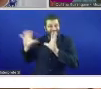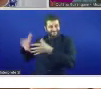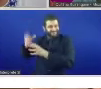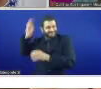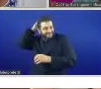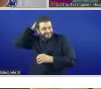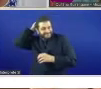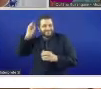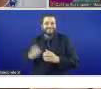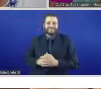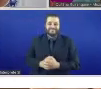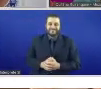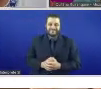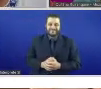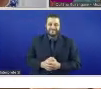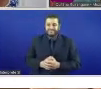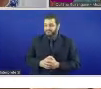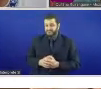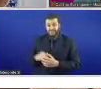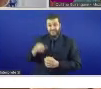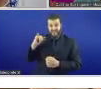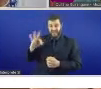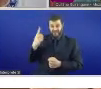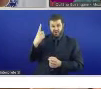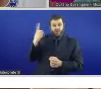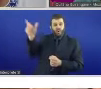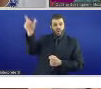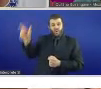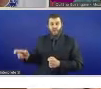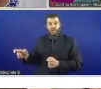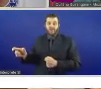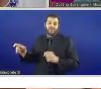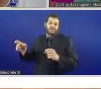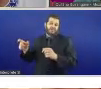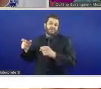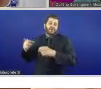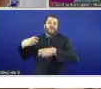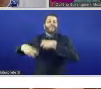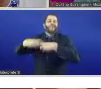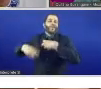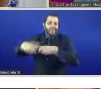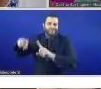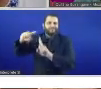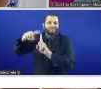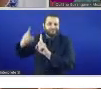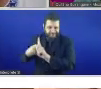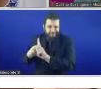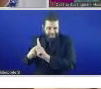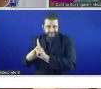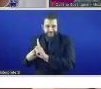del embarazo adolescente o de niñas que son entregadas muchas